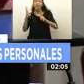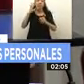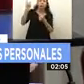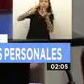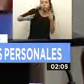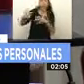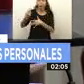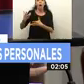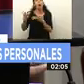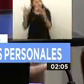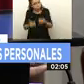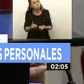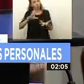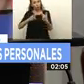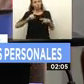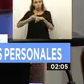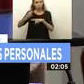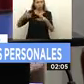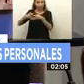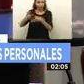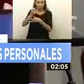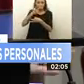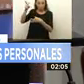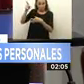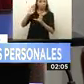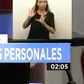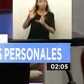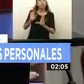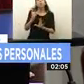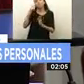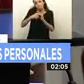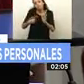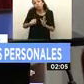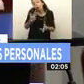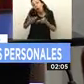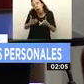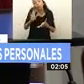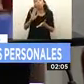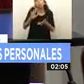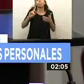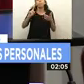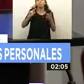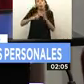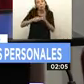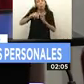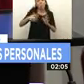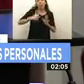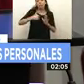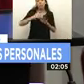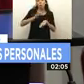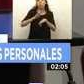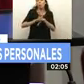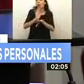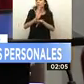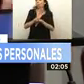esta política Bueno claro el problema es que yo decía que el principal problema de la economía Argentina es la restricción